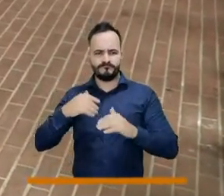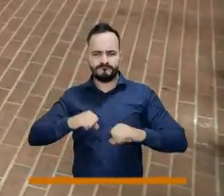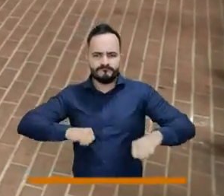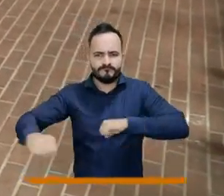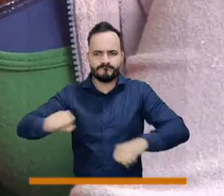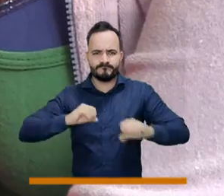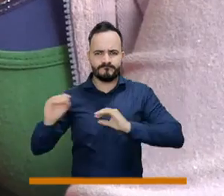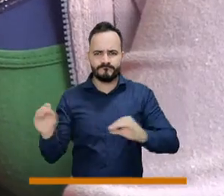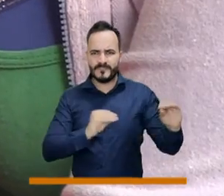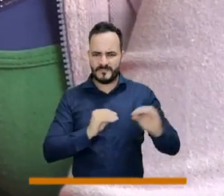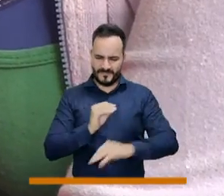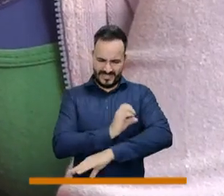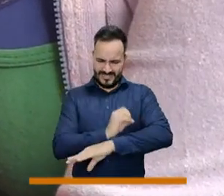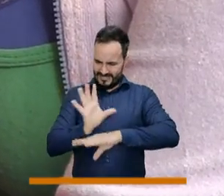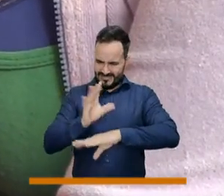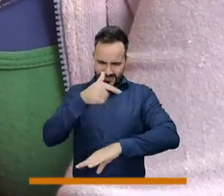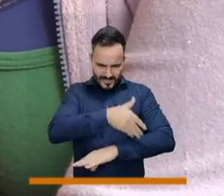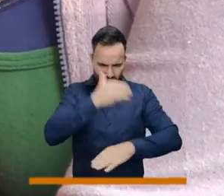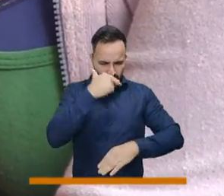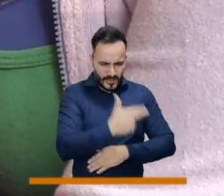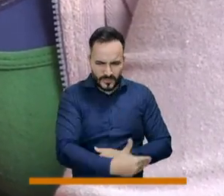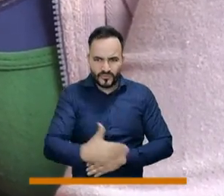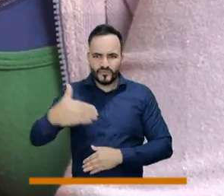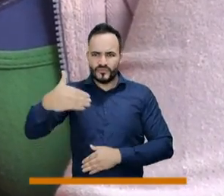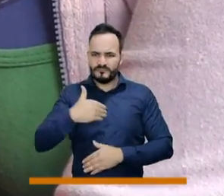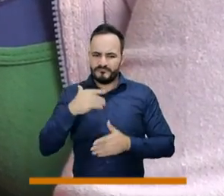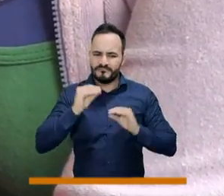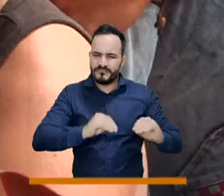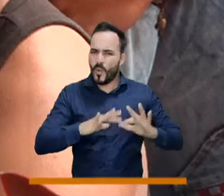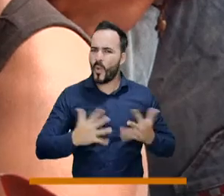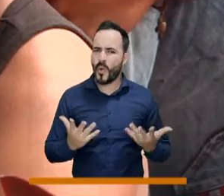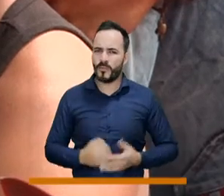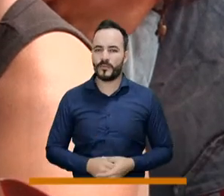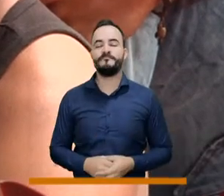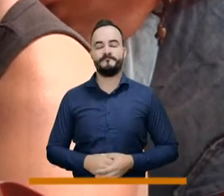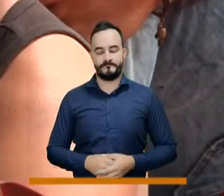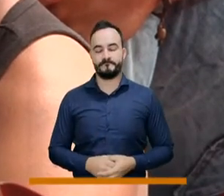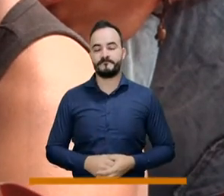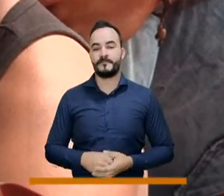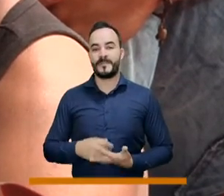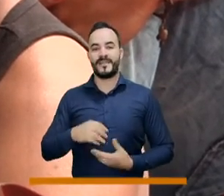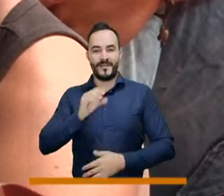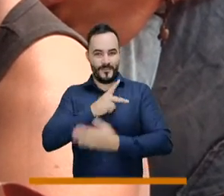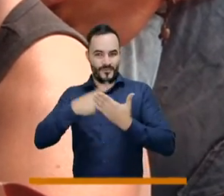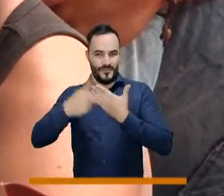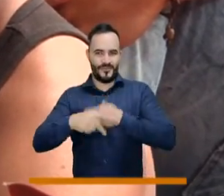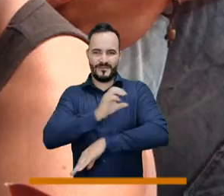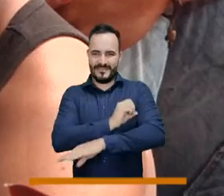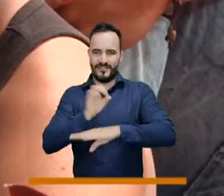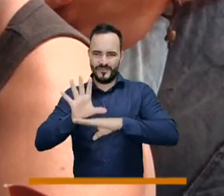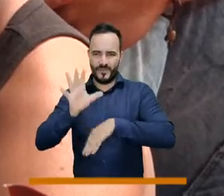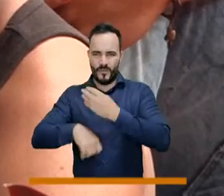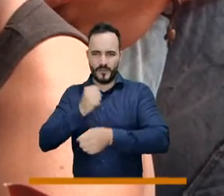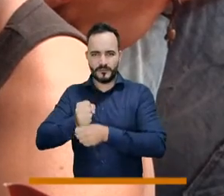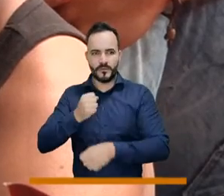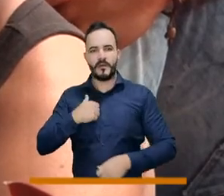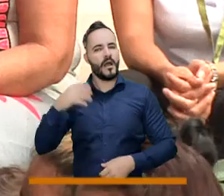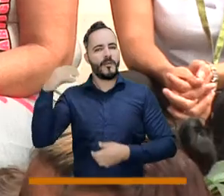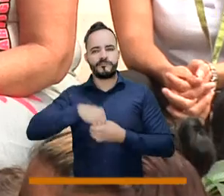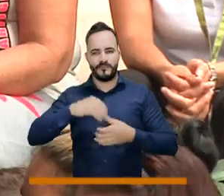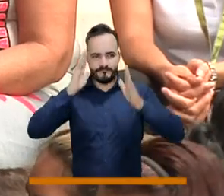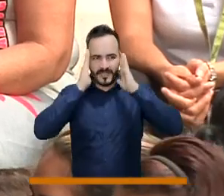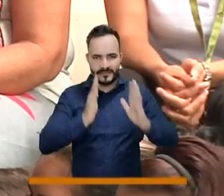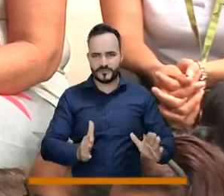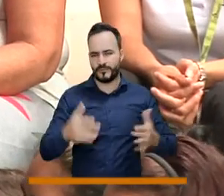Buen Comienzo en esos años de los 0 a los 5 que transforma vidas? En este programa de Buen